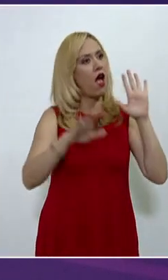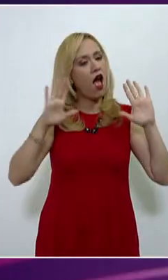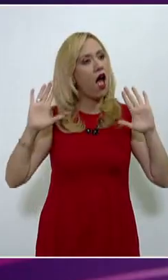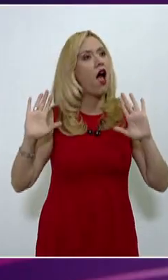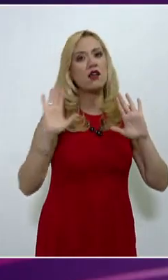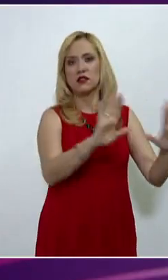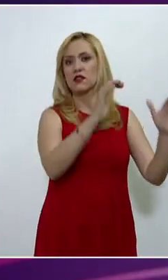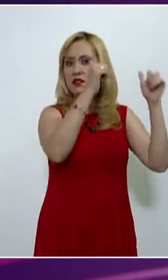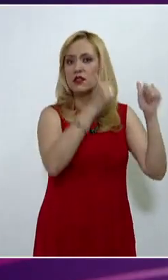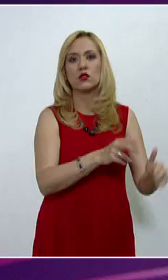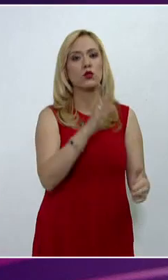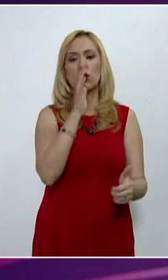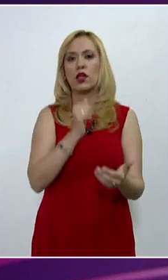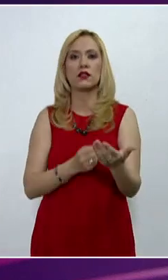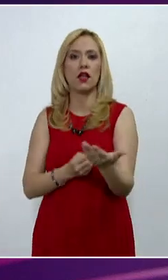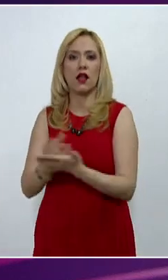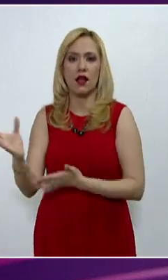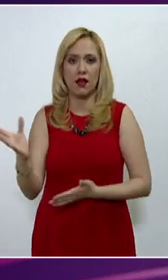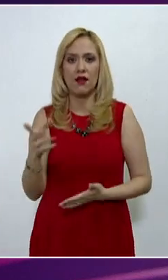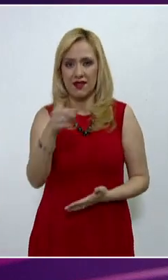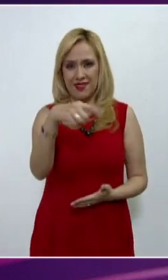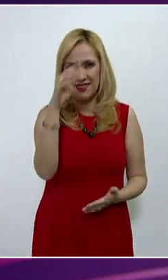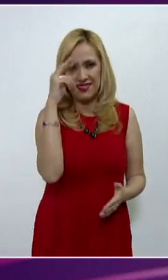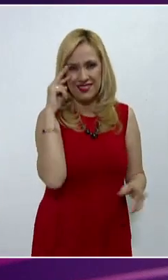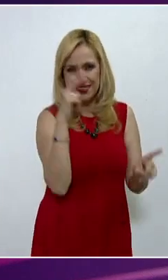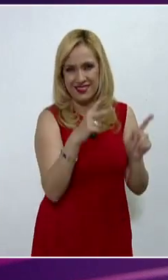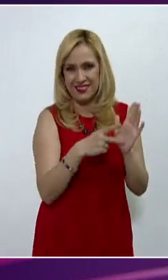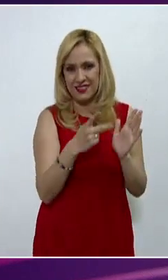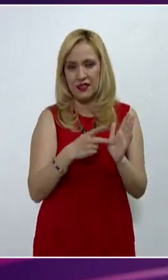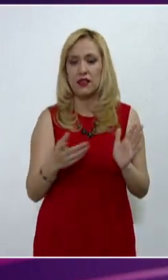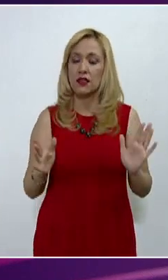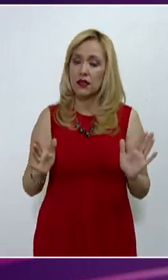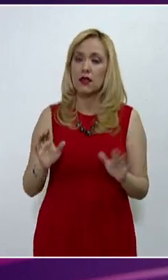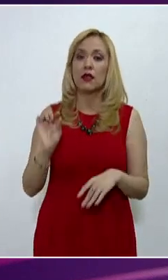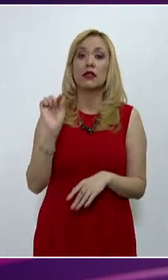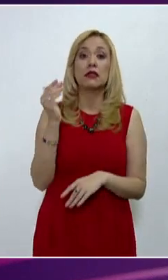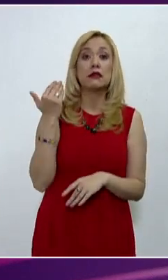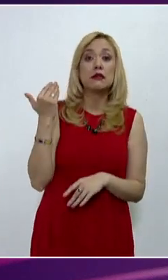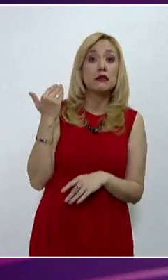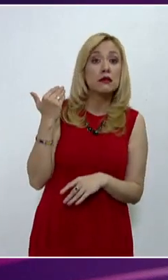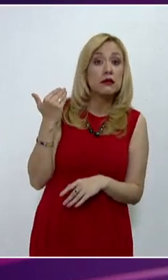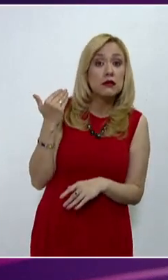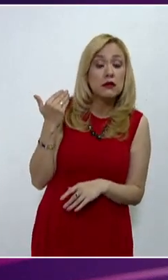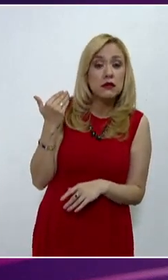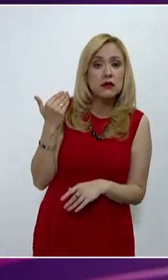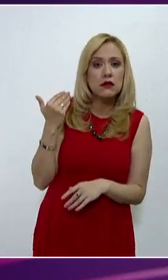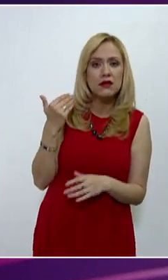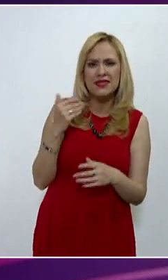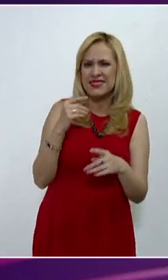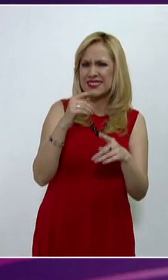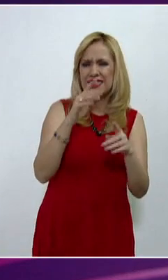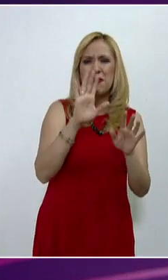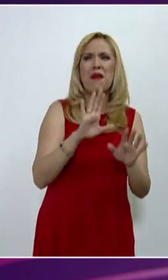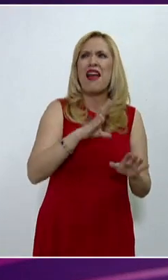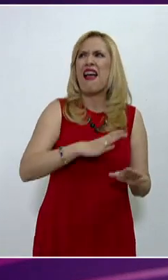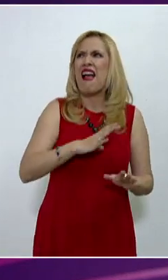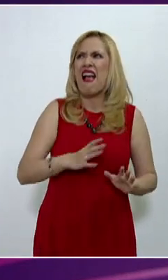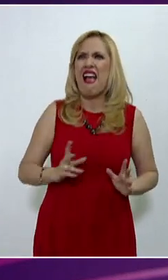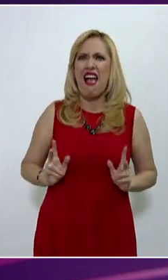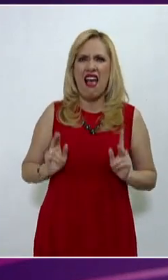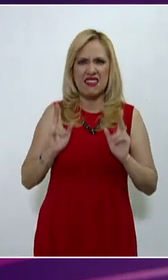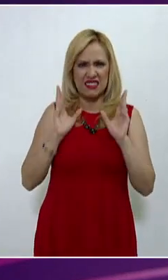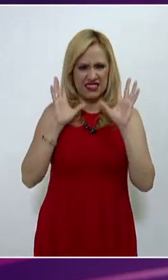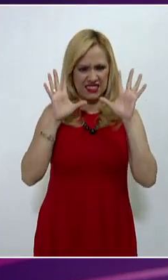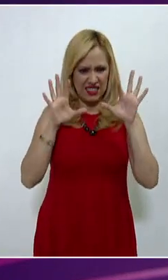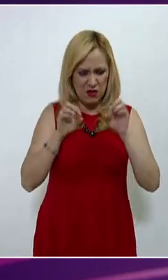otra de mayor conocimiento del público, y lo que acaba de ocurrir es que en lugar de extirpar ese cáncer, que es la prisión